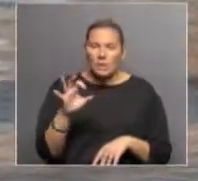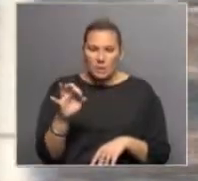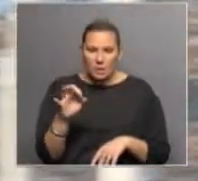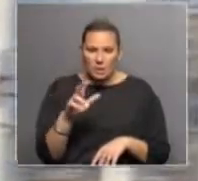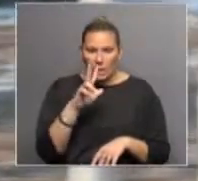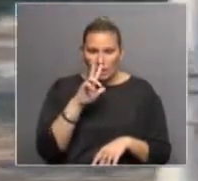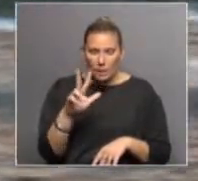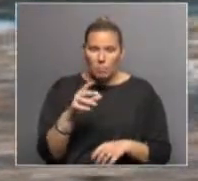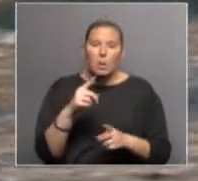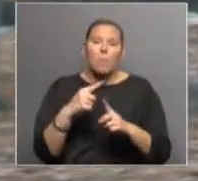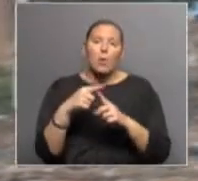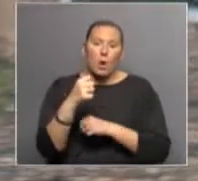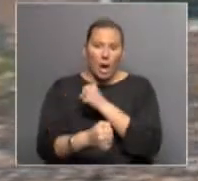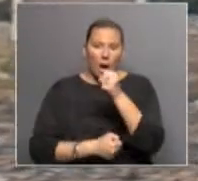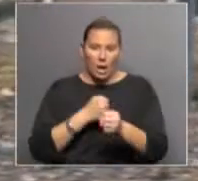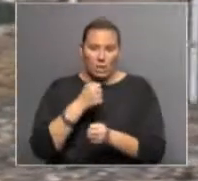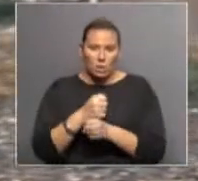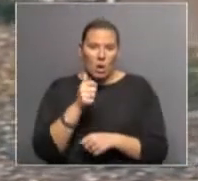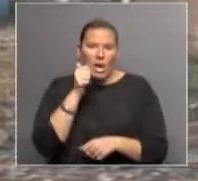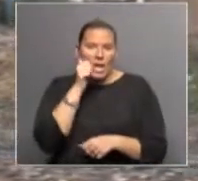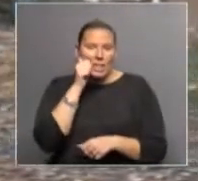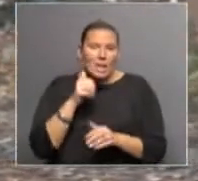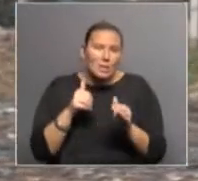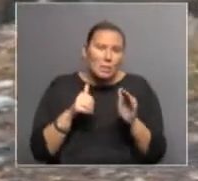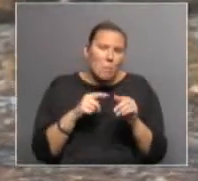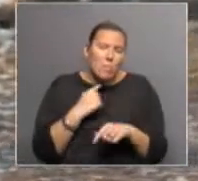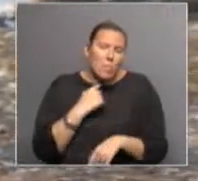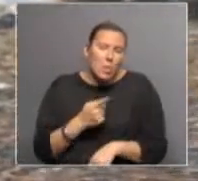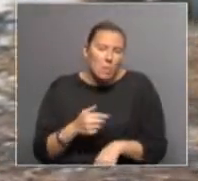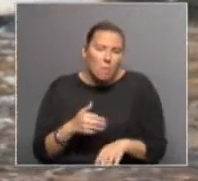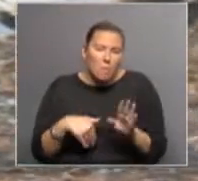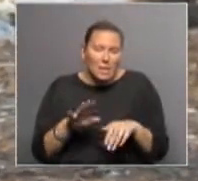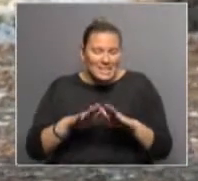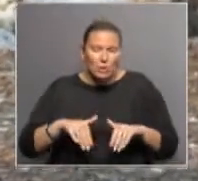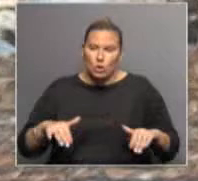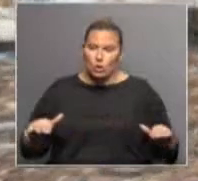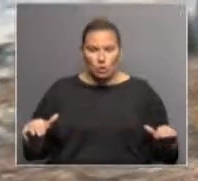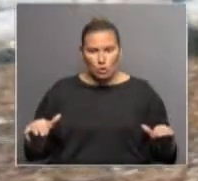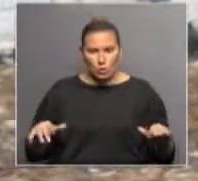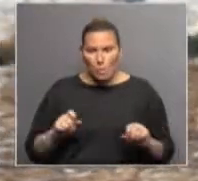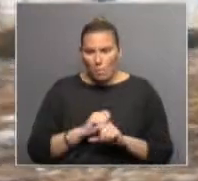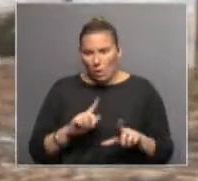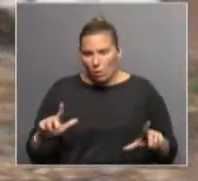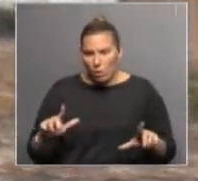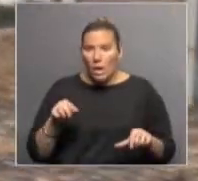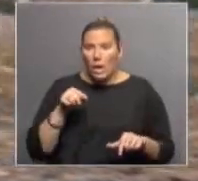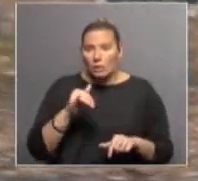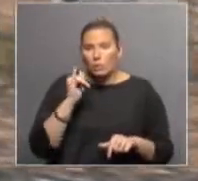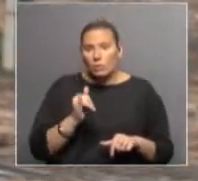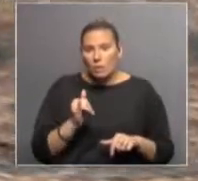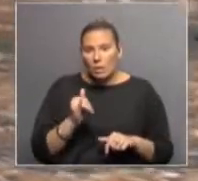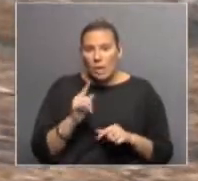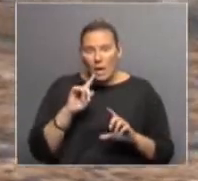a 3.000 por año. La edad más vulnerable son los niños, pero por lejos. Y esto sí sigue un